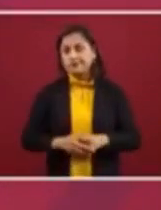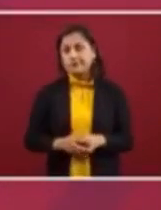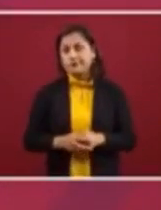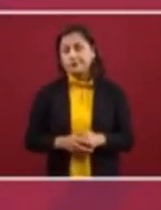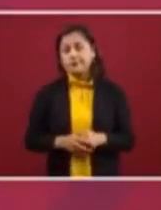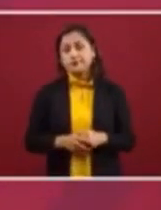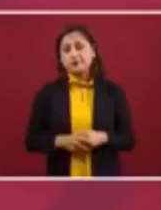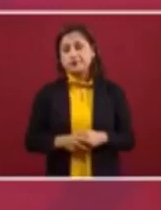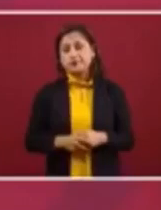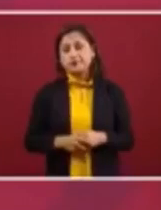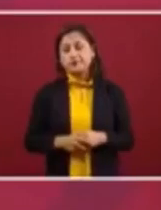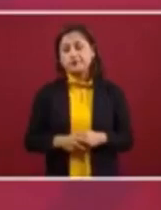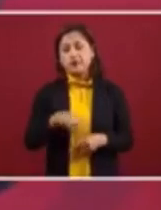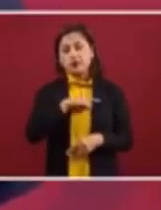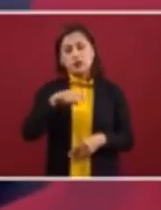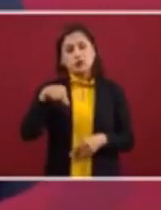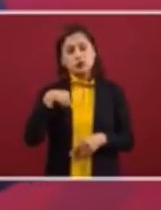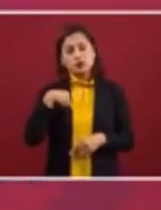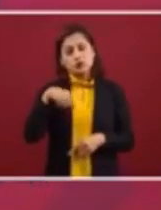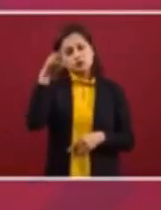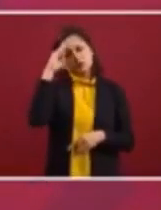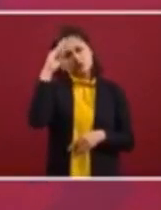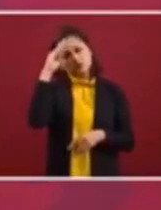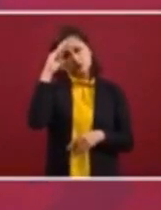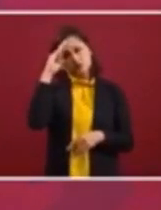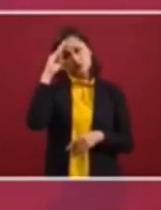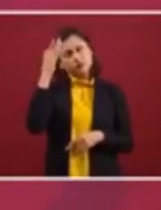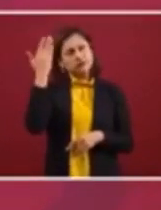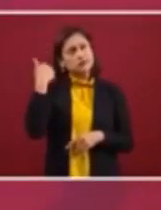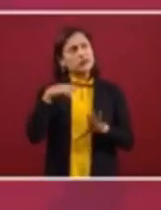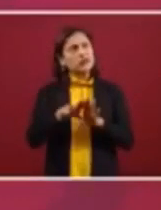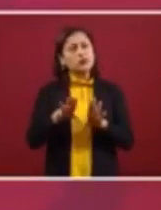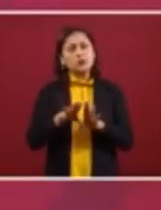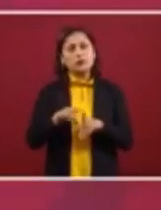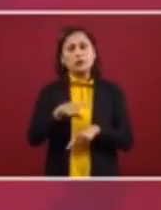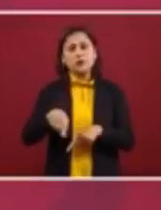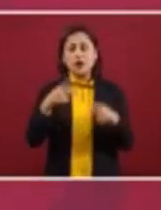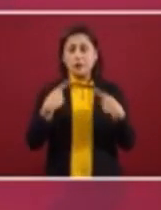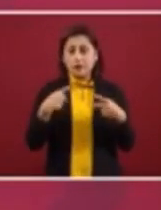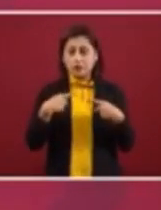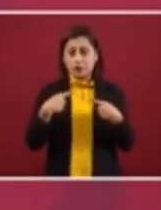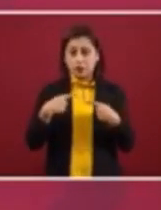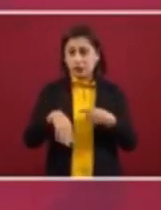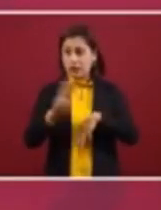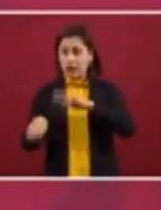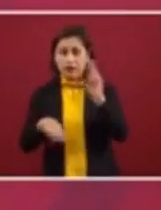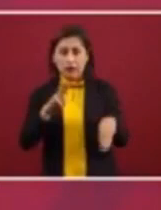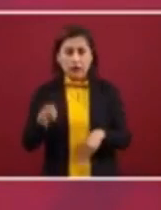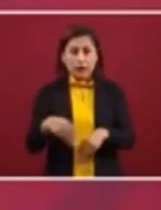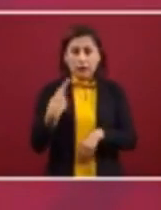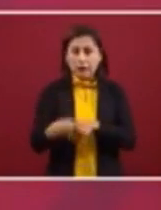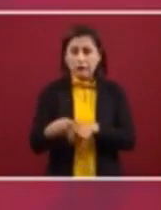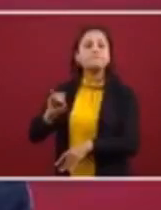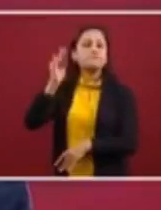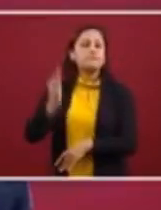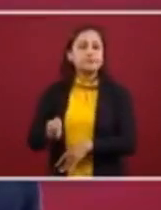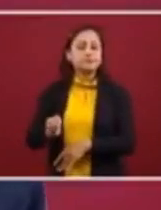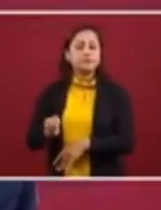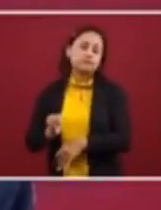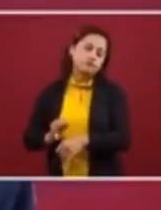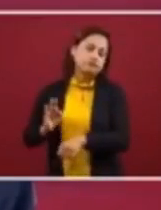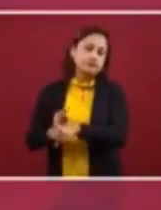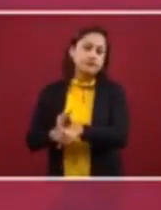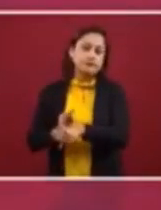no podíamos arriesgar la vida de las personas por la detención de un presunto delincuente,